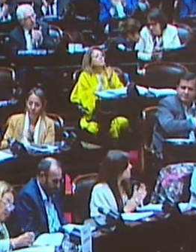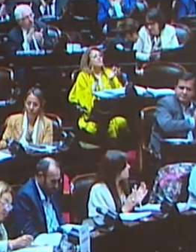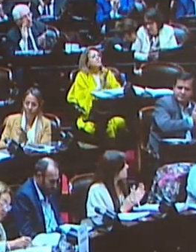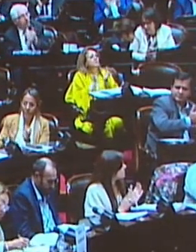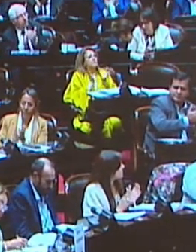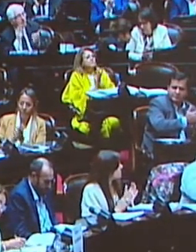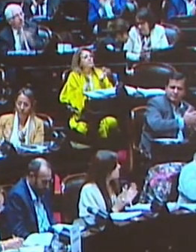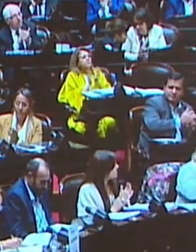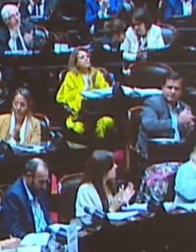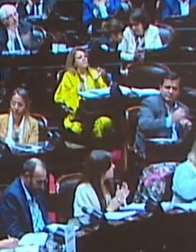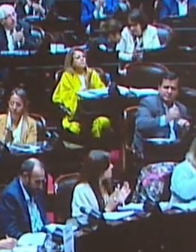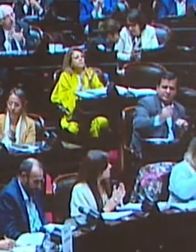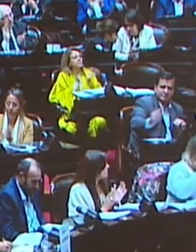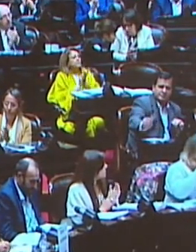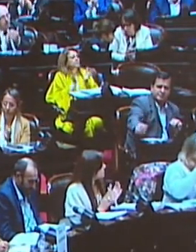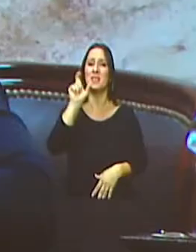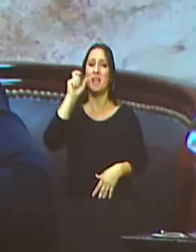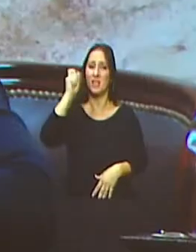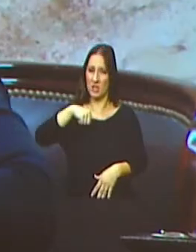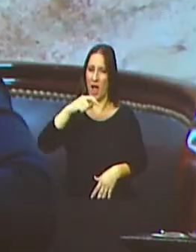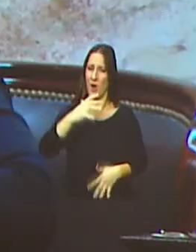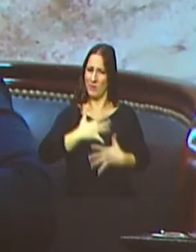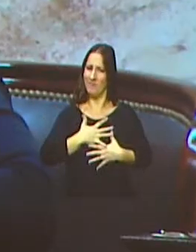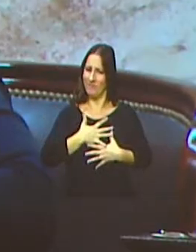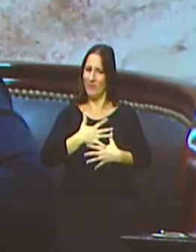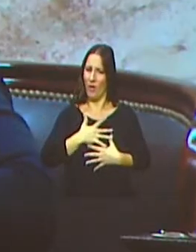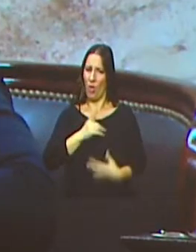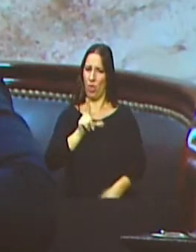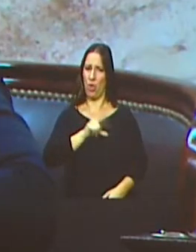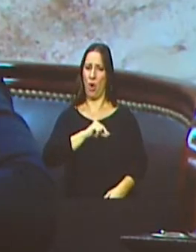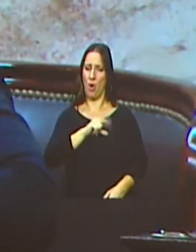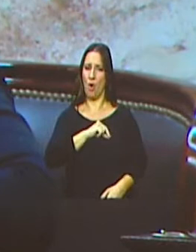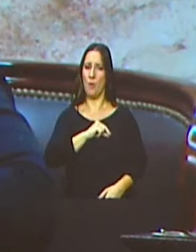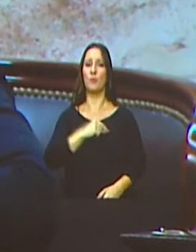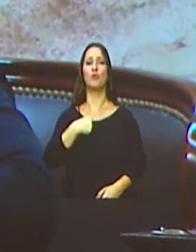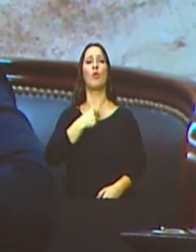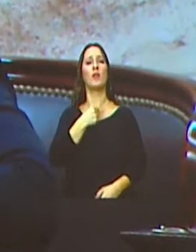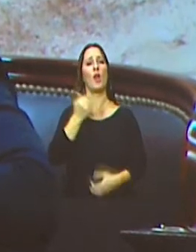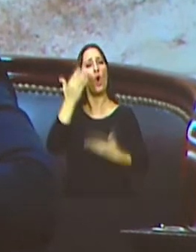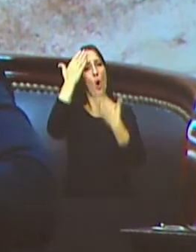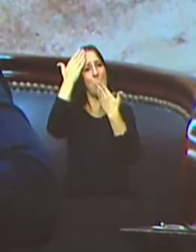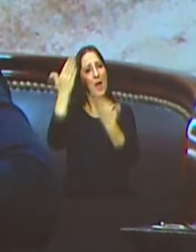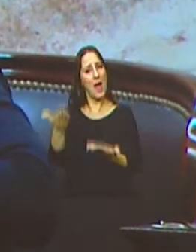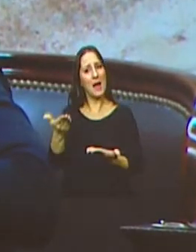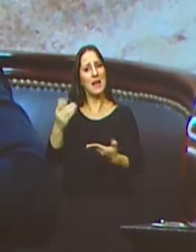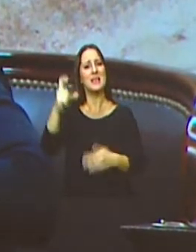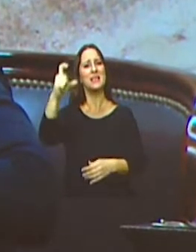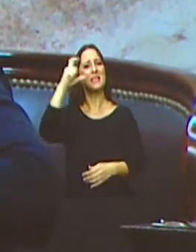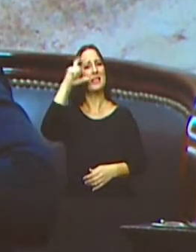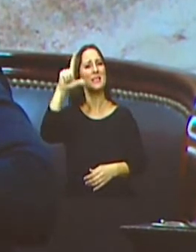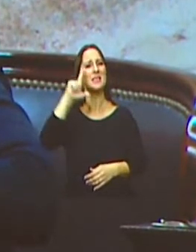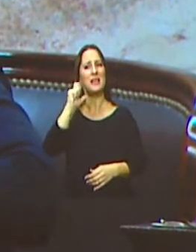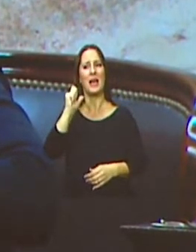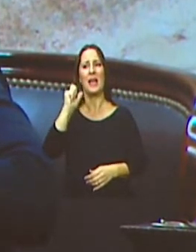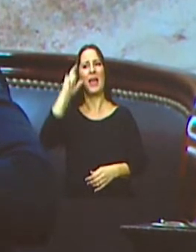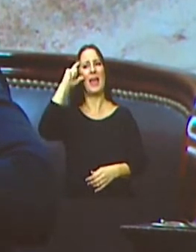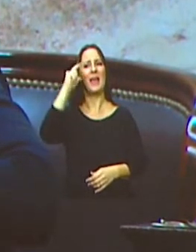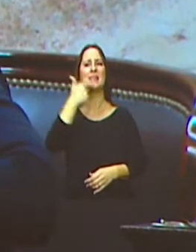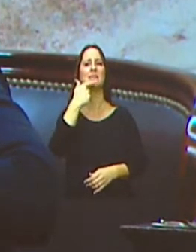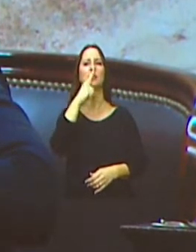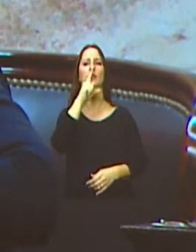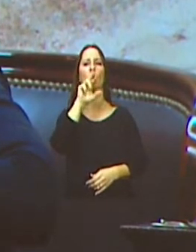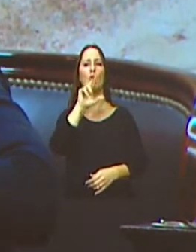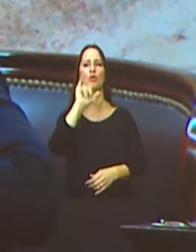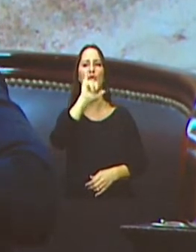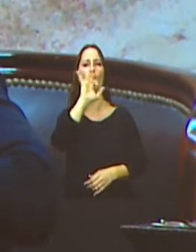tipo de obras. Creo que eran alrededor de 13 provincias las que se veían beneficiadas con esta situación, porque no es lo mismo, imagínate, contraer